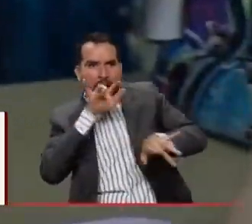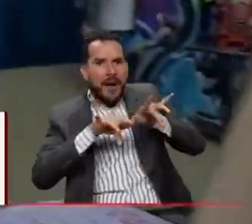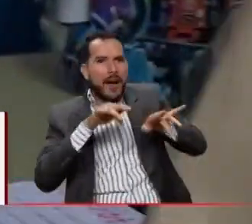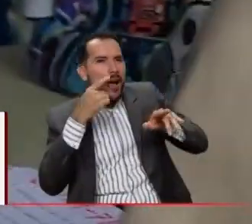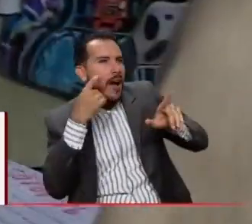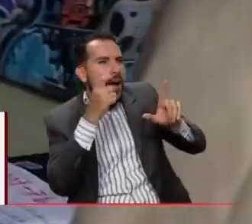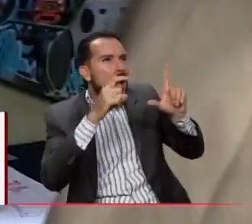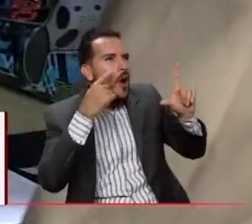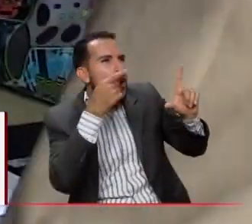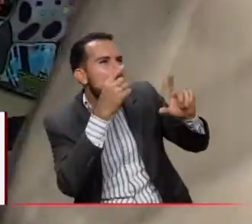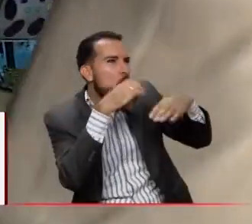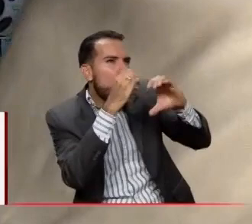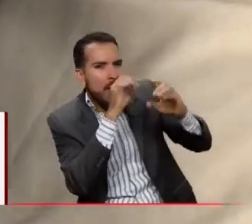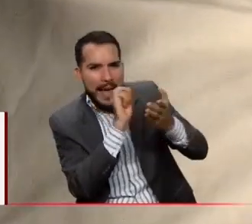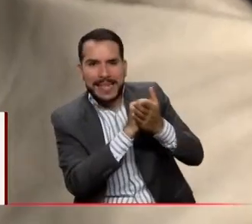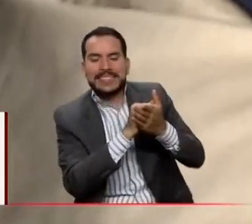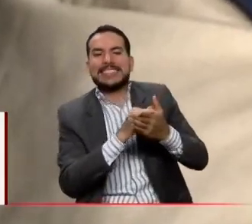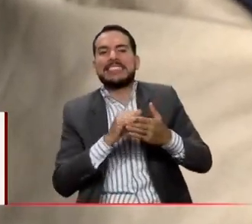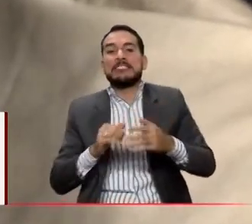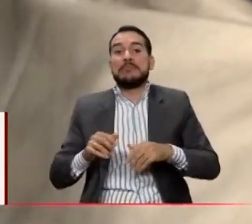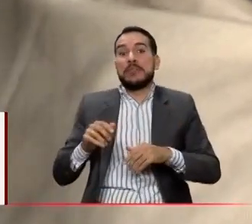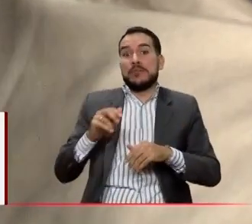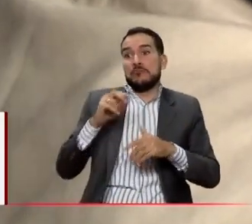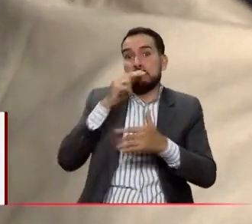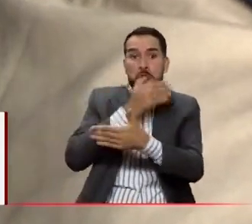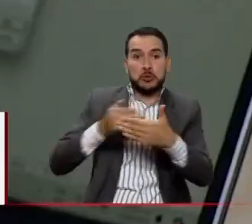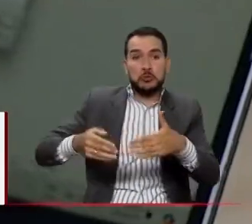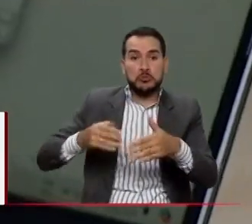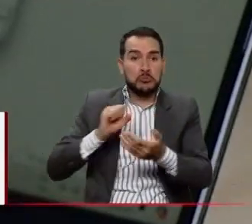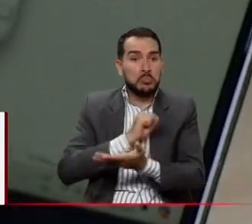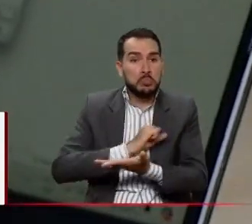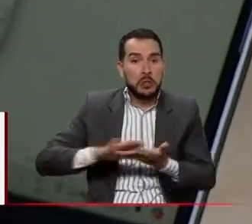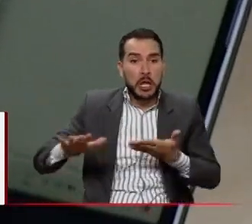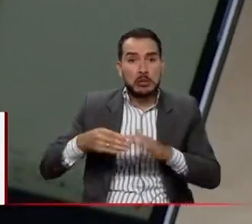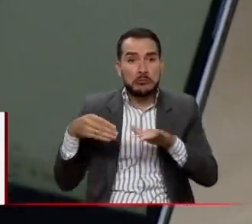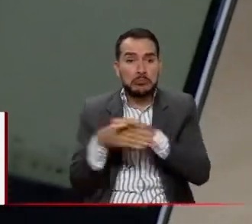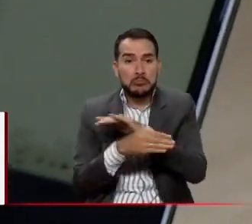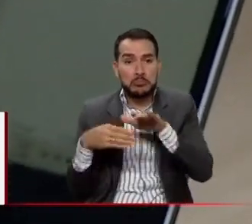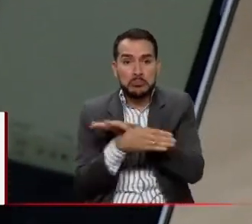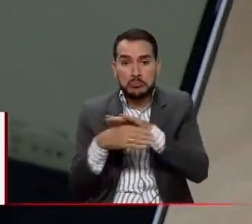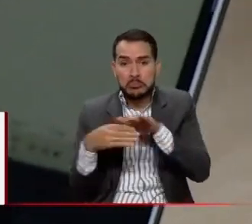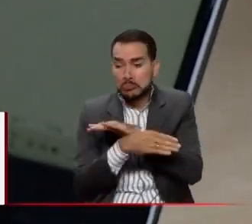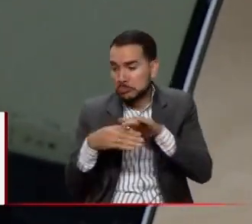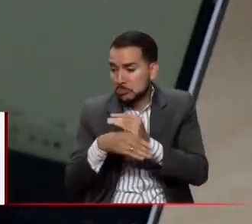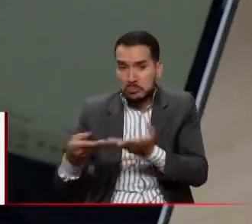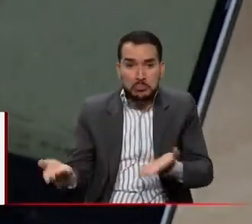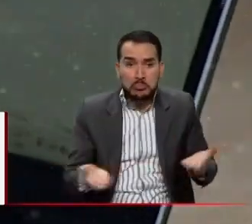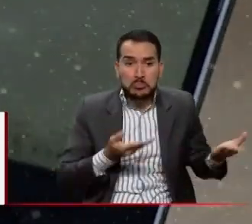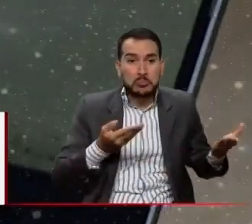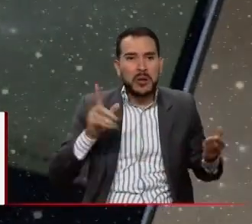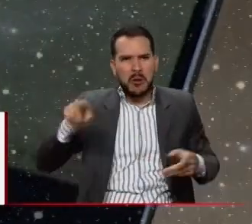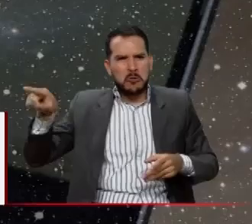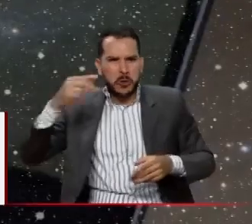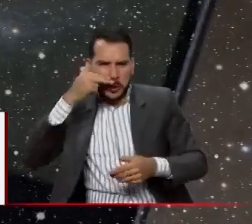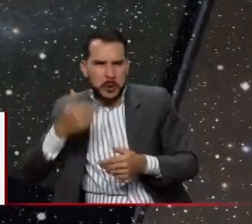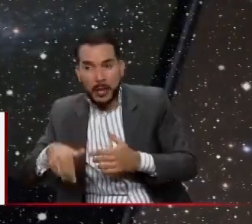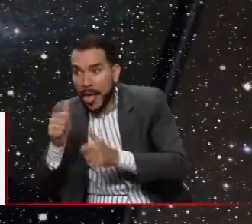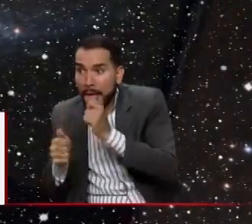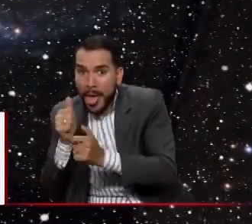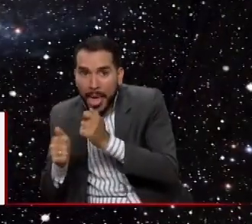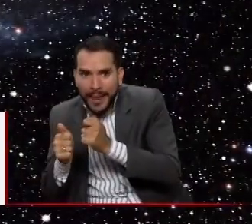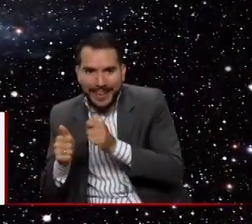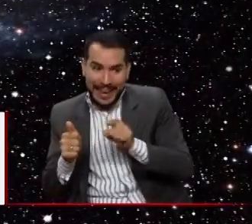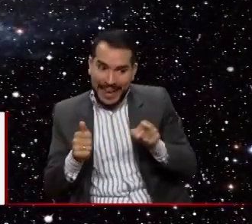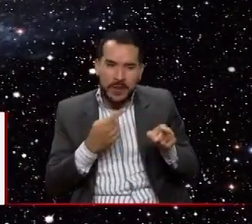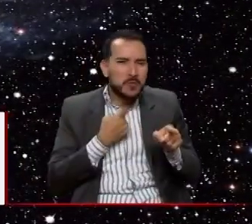inscripción Es evidente que se goza en la astronomía como otros niños los videojuegos aquí nos cuentan sus preferencias sobre planetas y